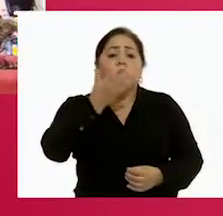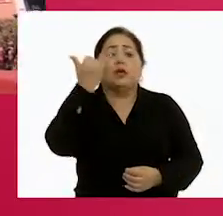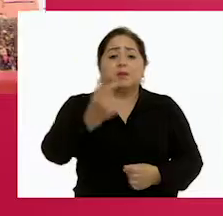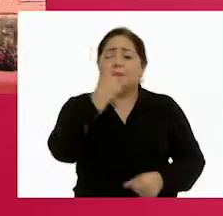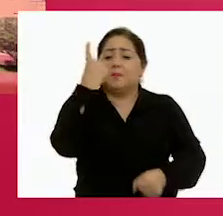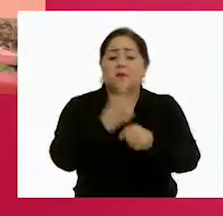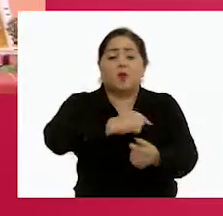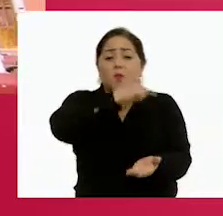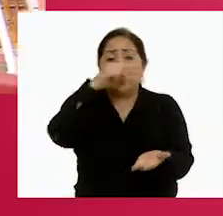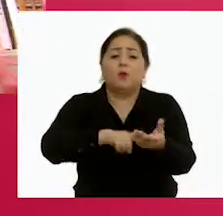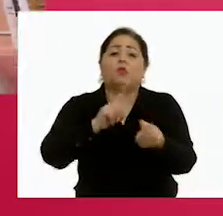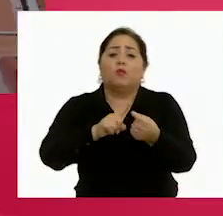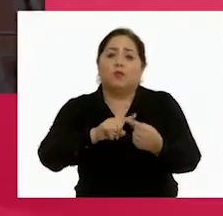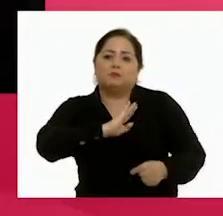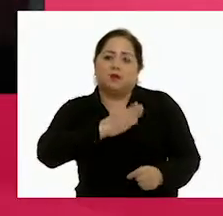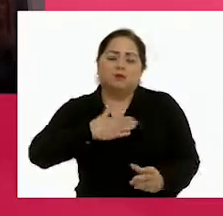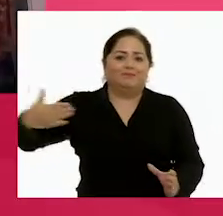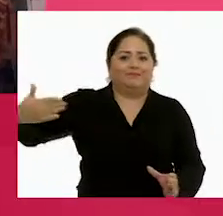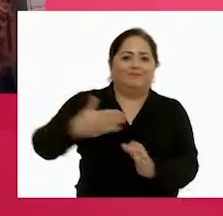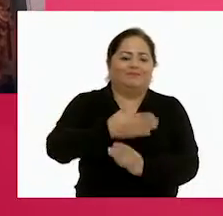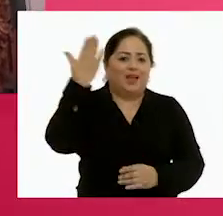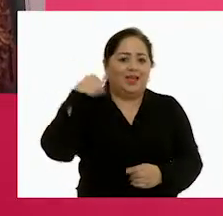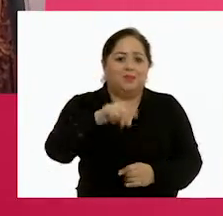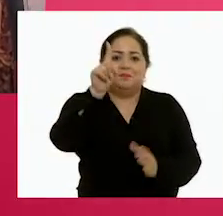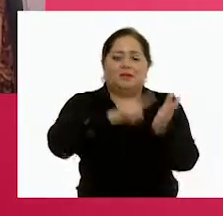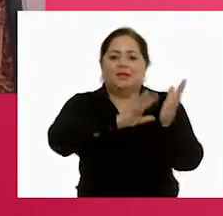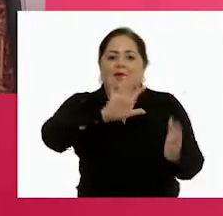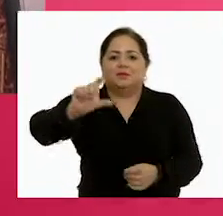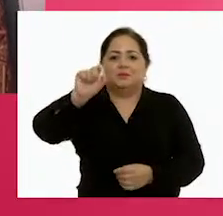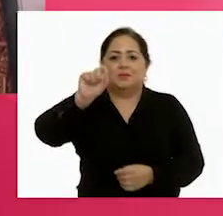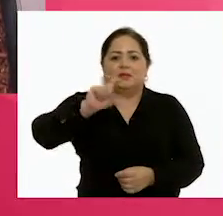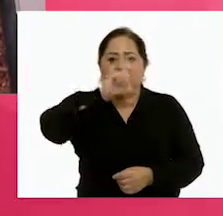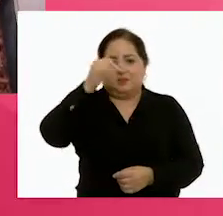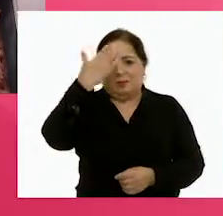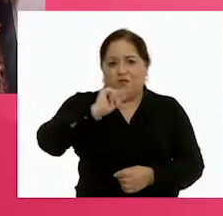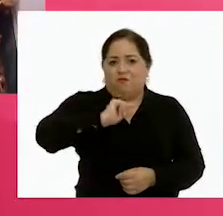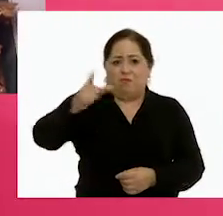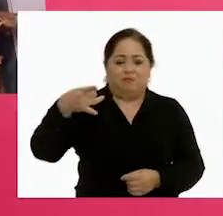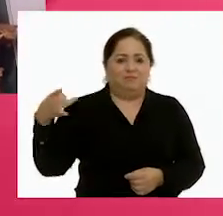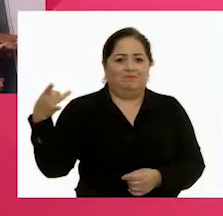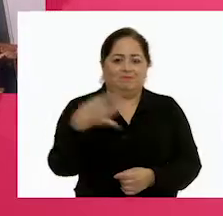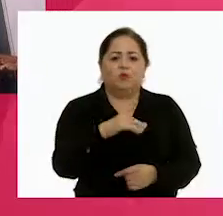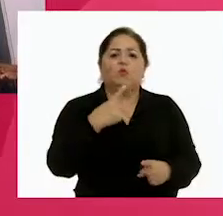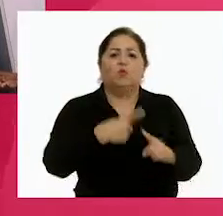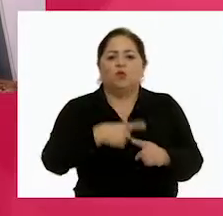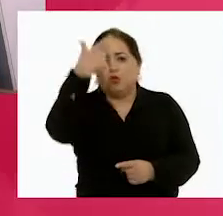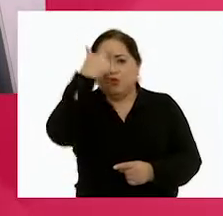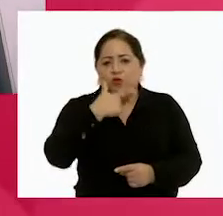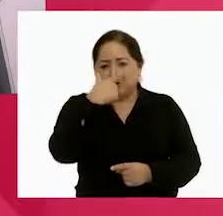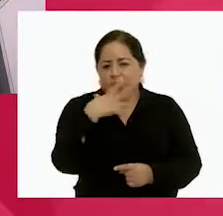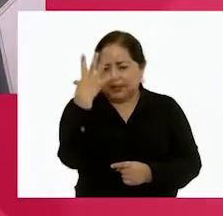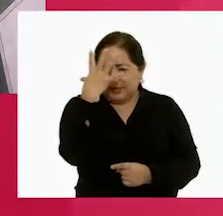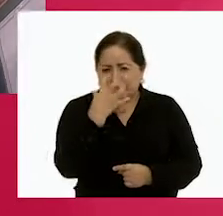el primer lugar donde llegaron los españoles en 1520 tras la famosa derrota conocida como la Noche